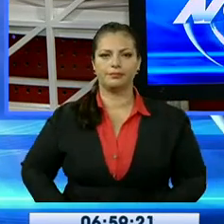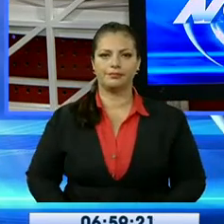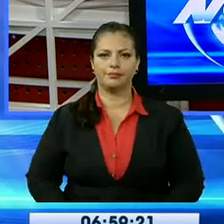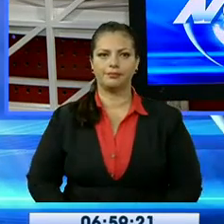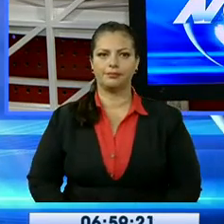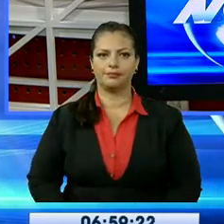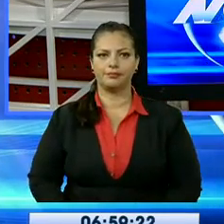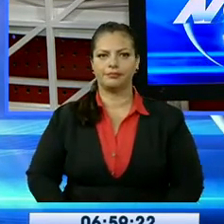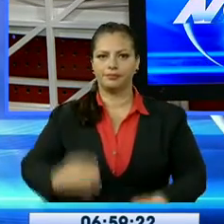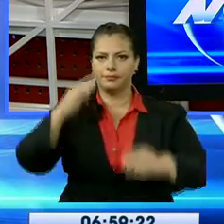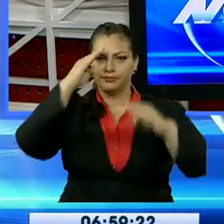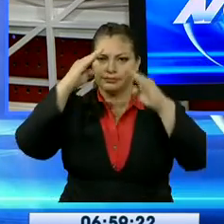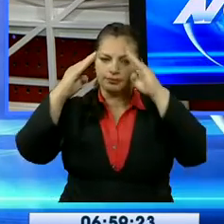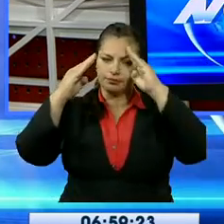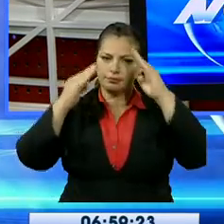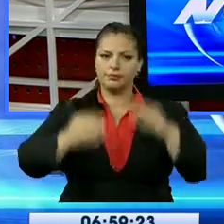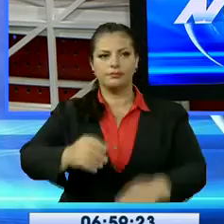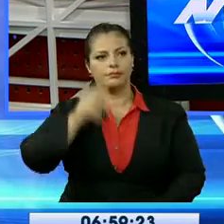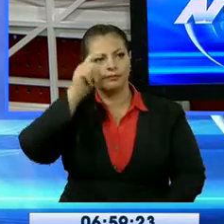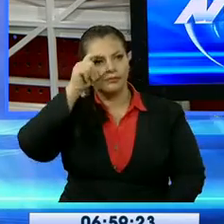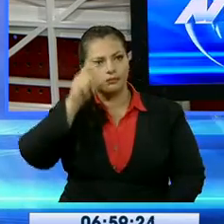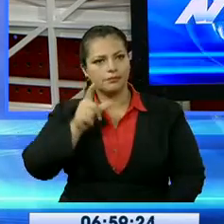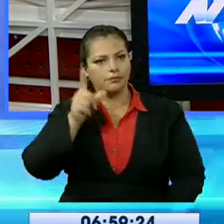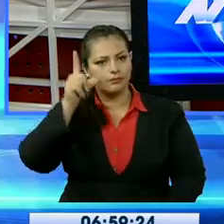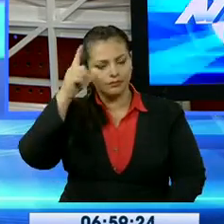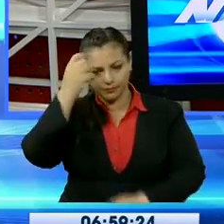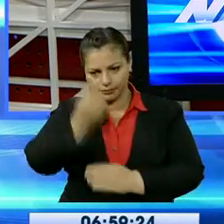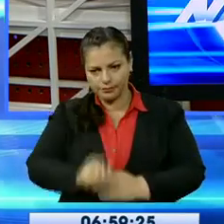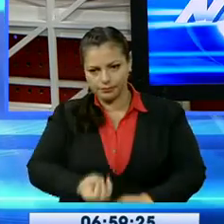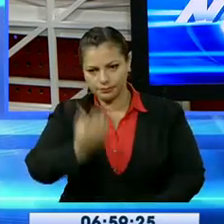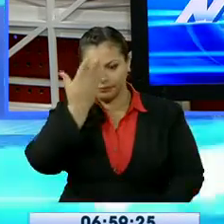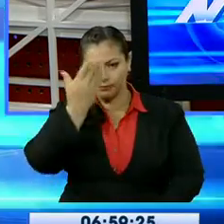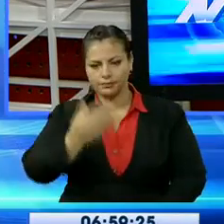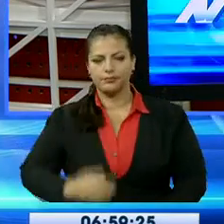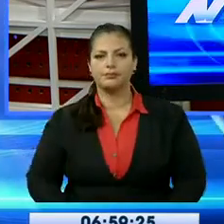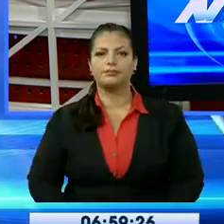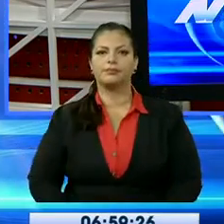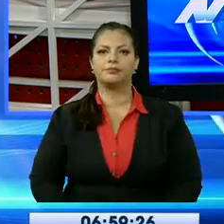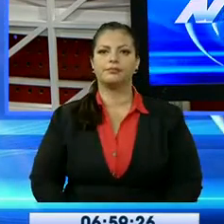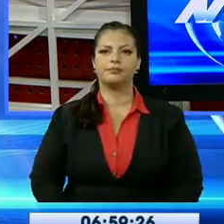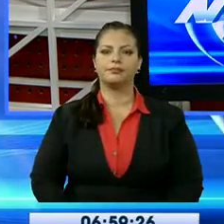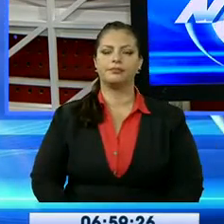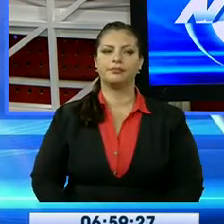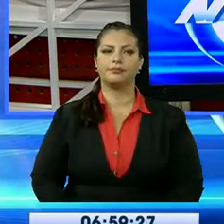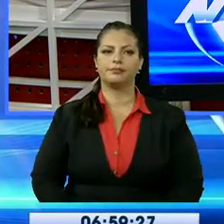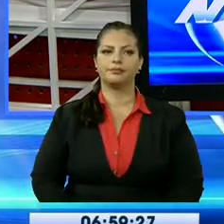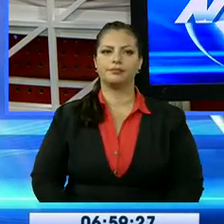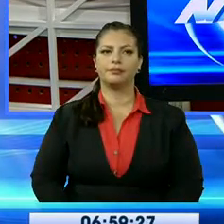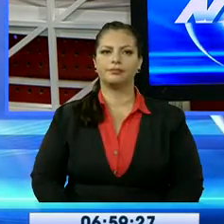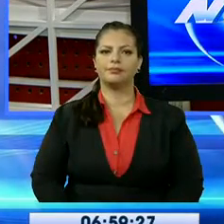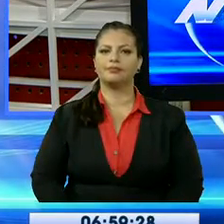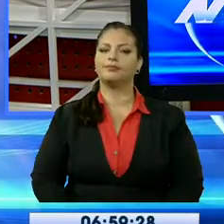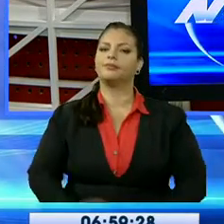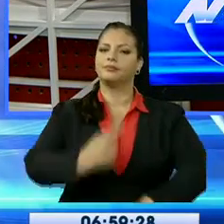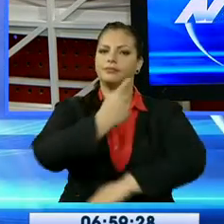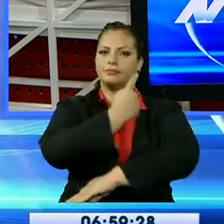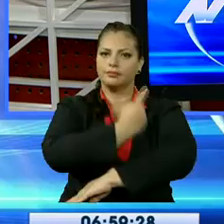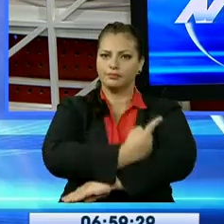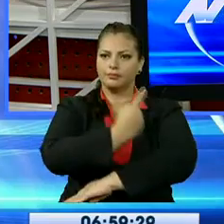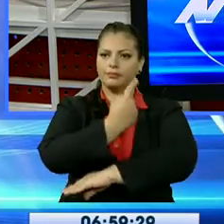Hola, ¿qué tal? Muy buenos días, Hugo, Luisa y queridos televidentes. Un excelente día y